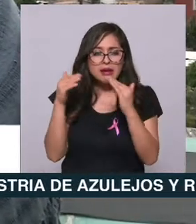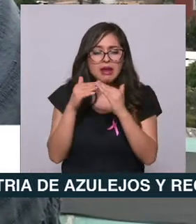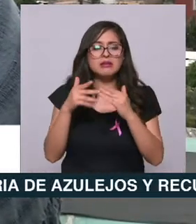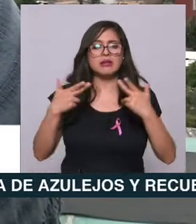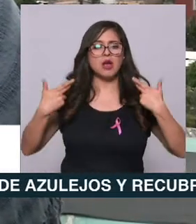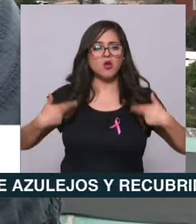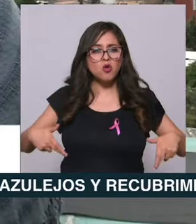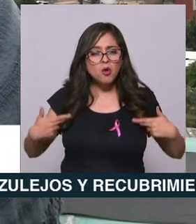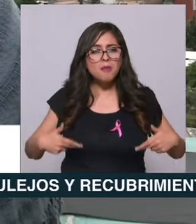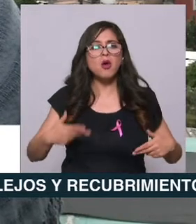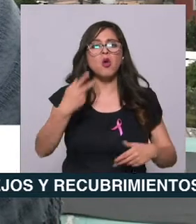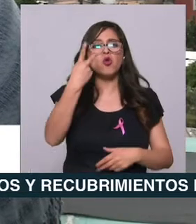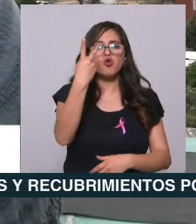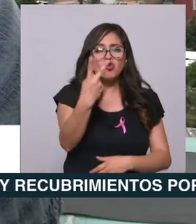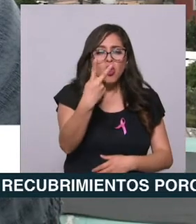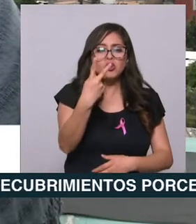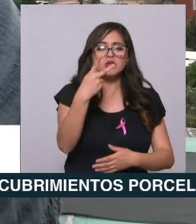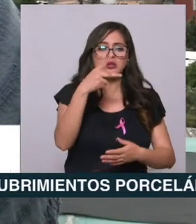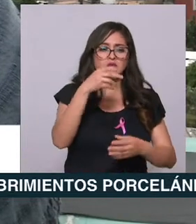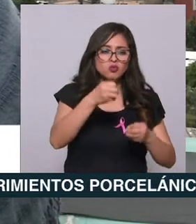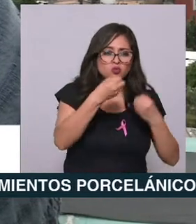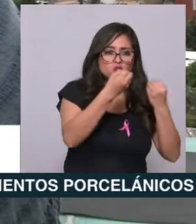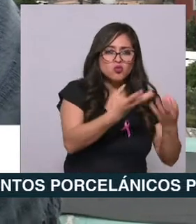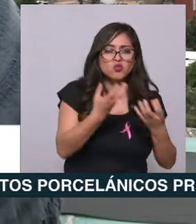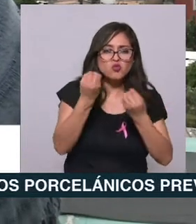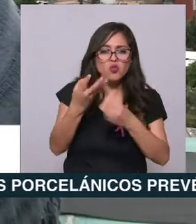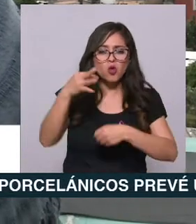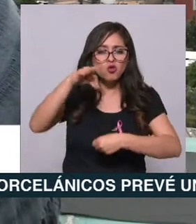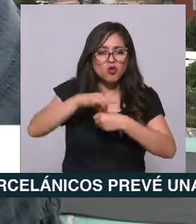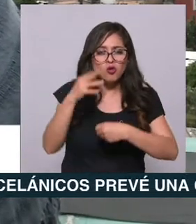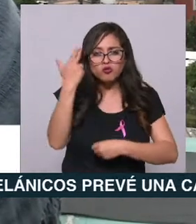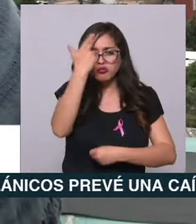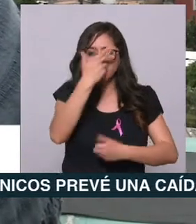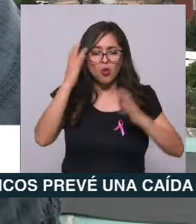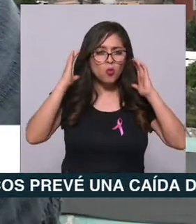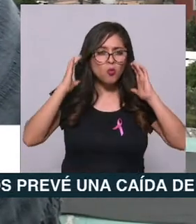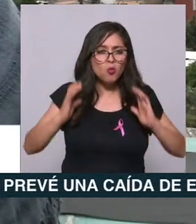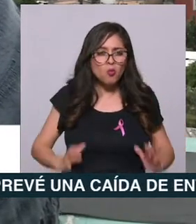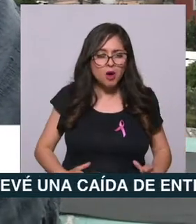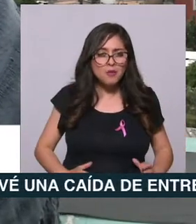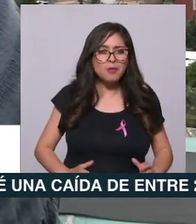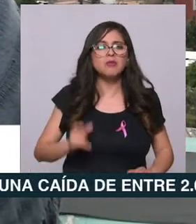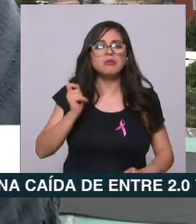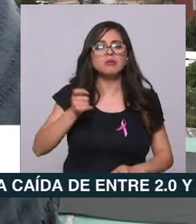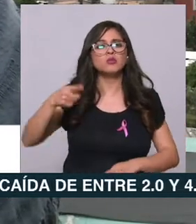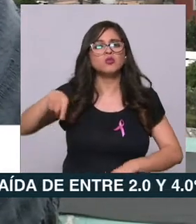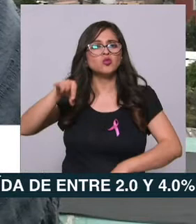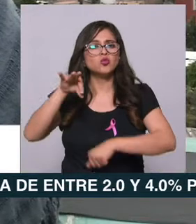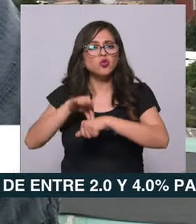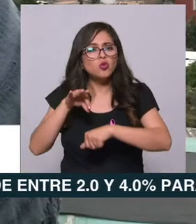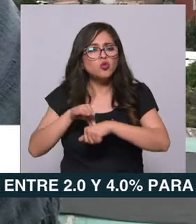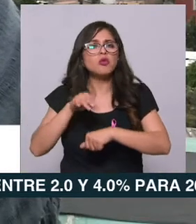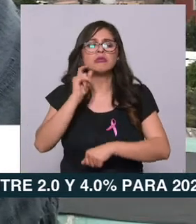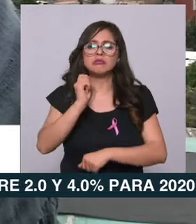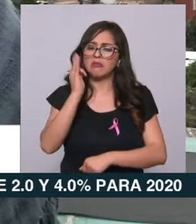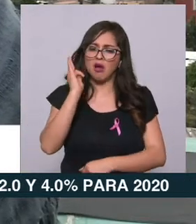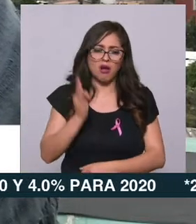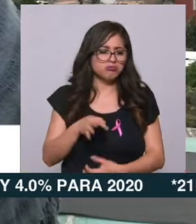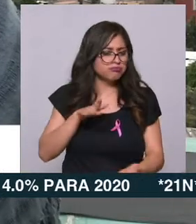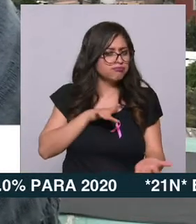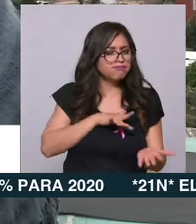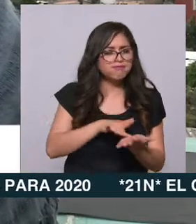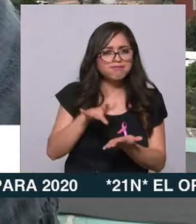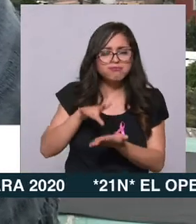consultas mensuales de medicina general dada por médicos solidarios